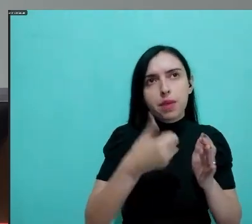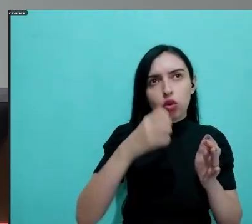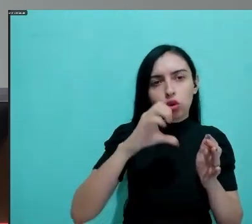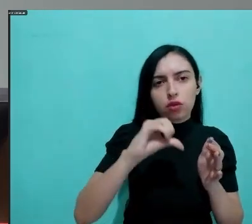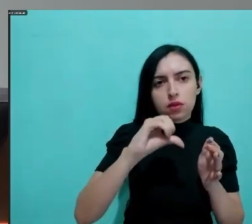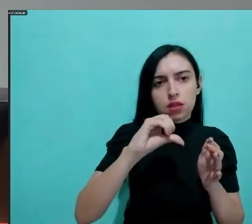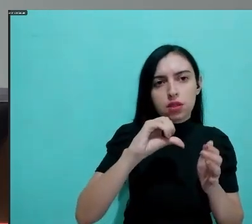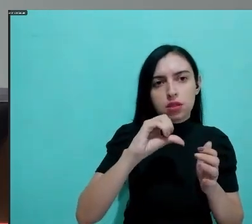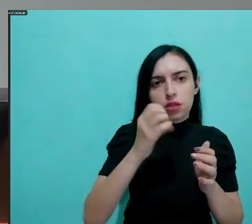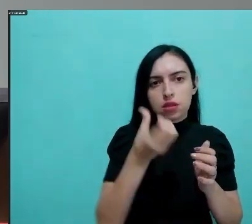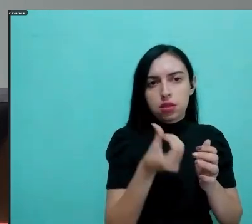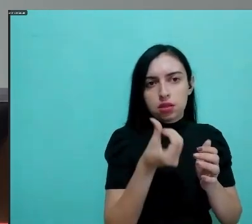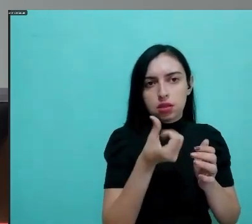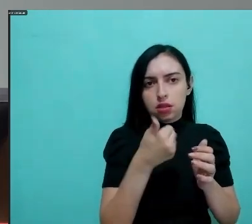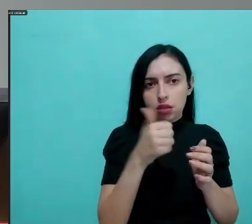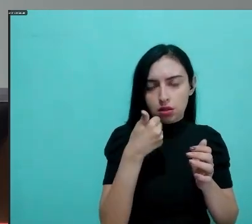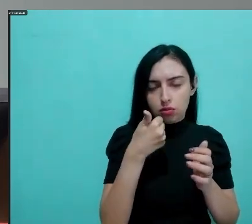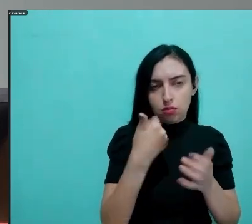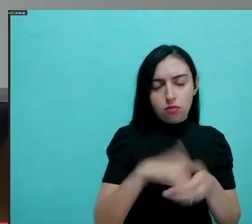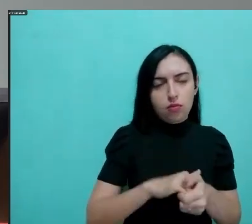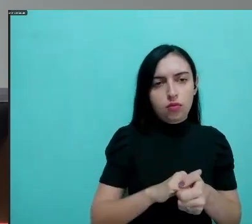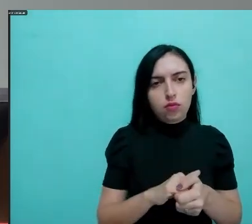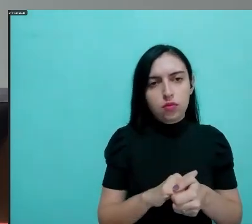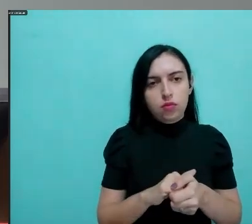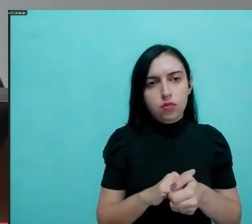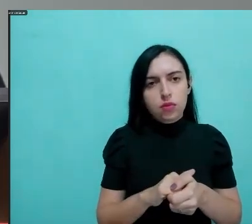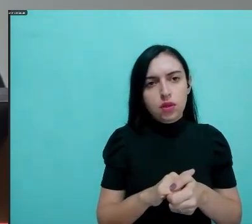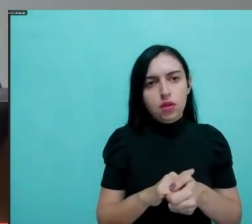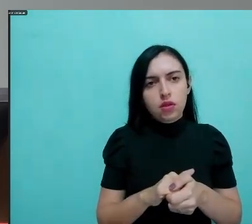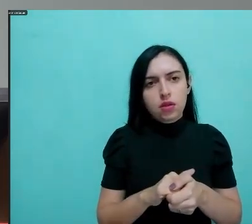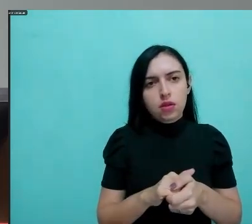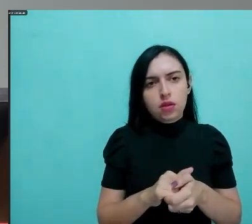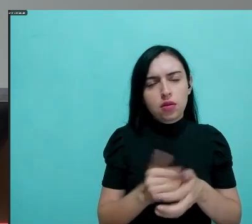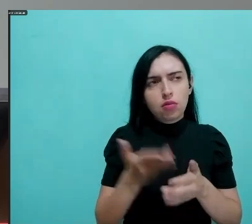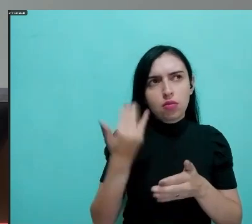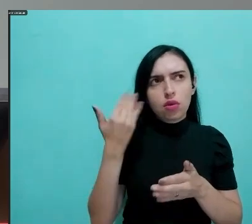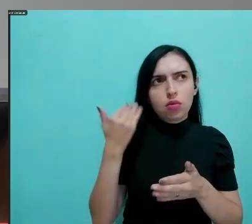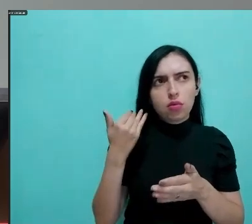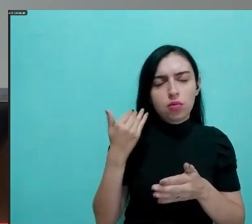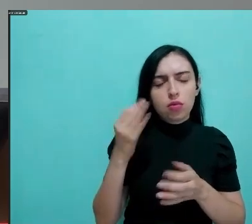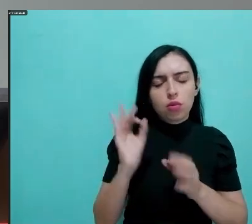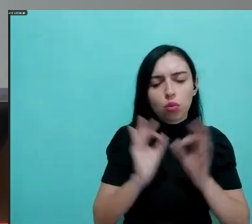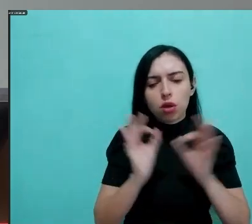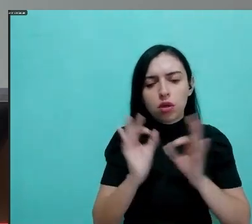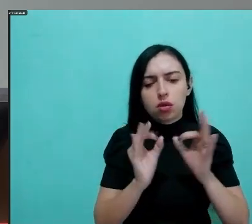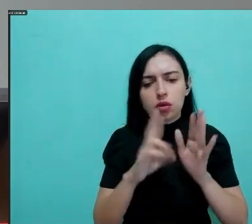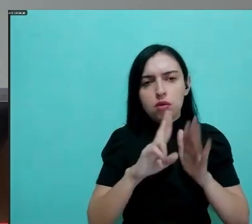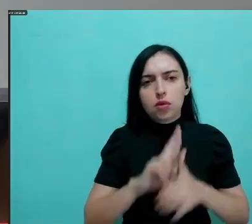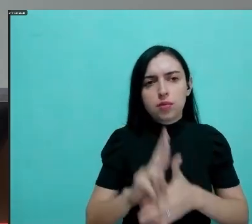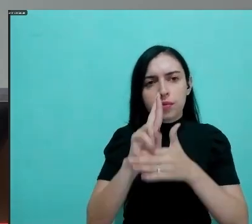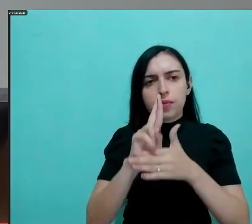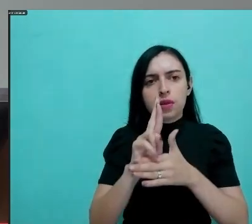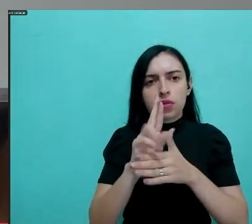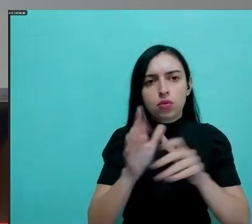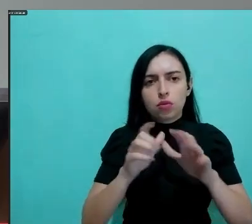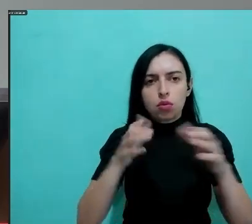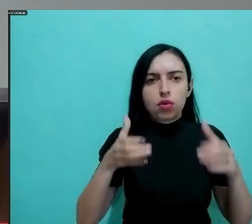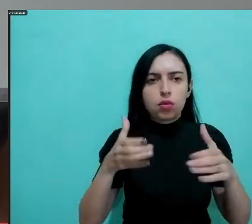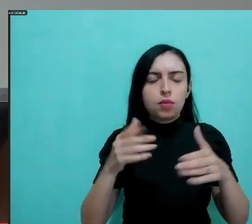1962. Pues el antiguo órgano representativo dominante, el